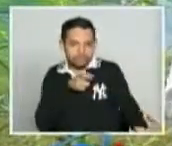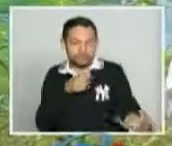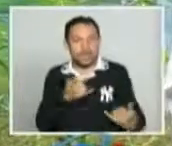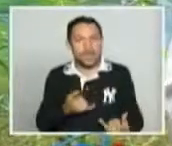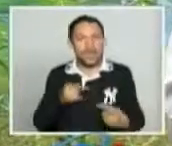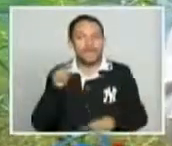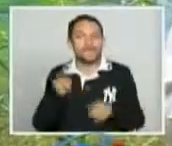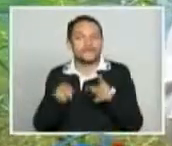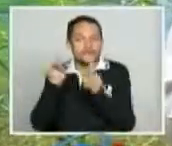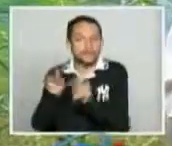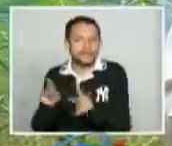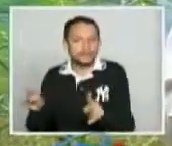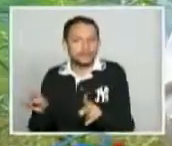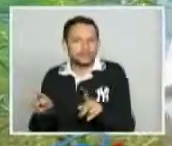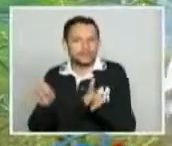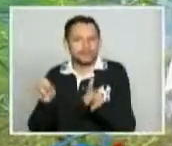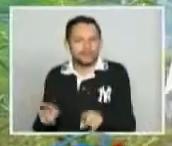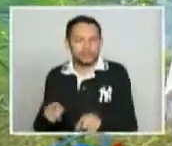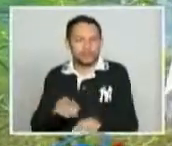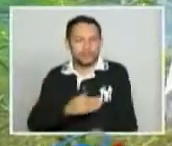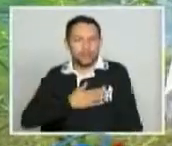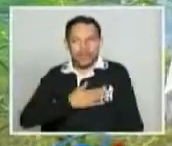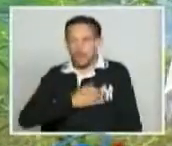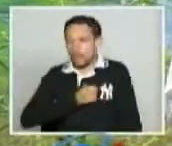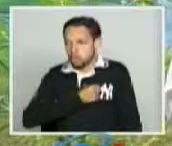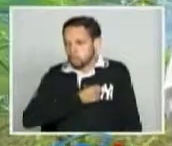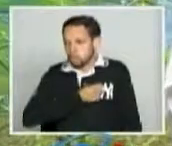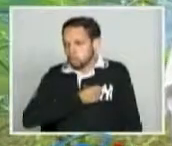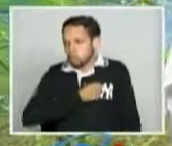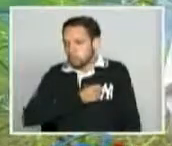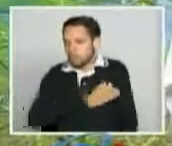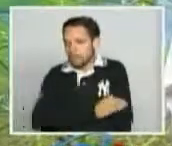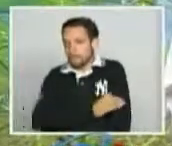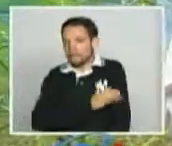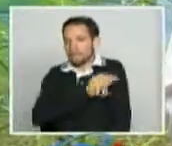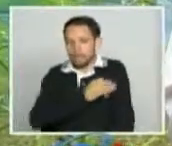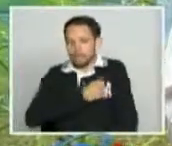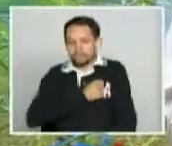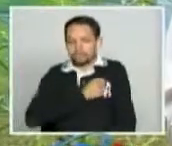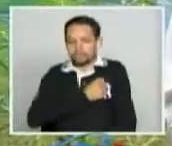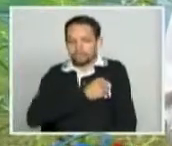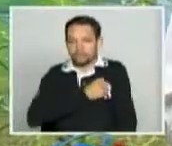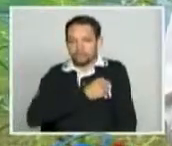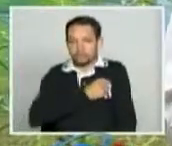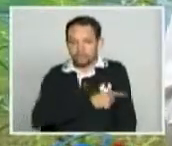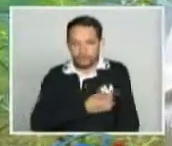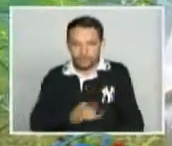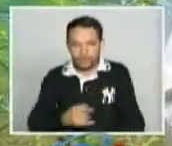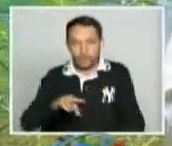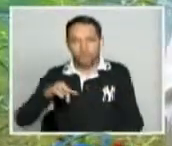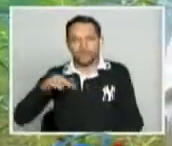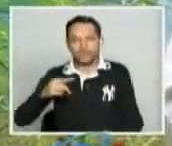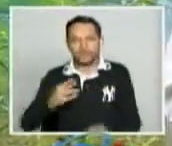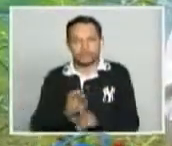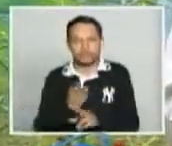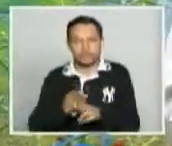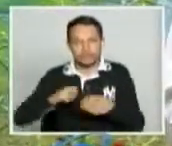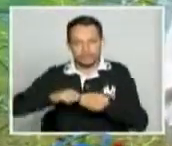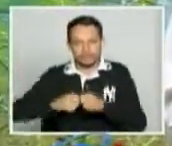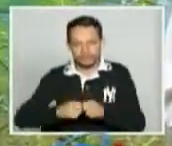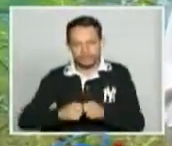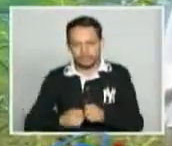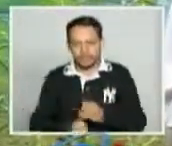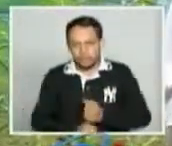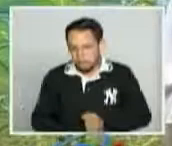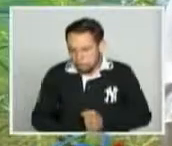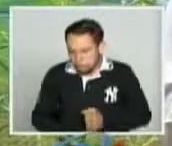algunos pacientes se le altera la presión arterial, en otras les da problemas de estreñimiento, en